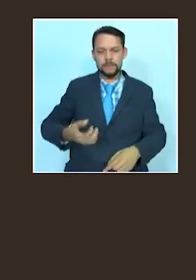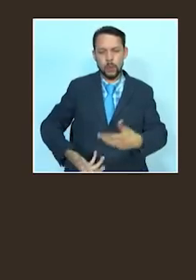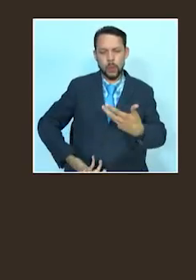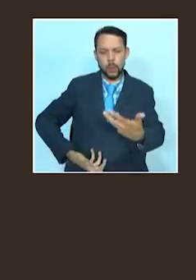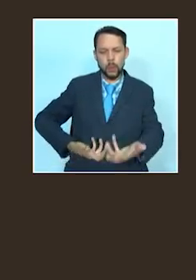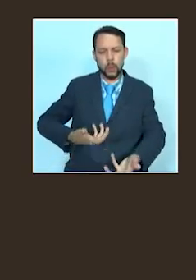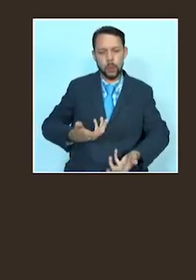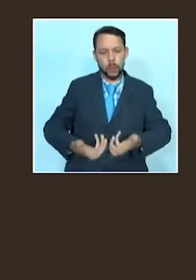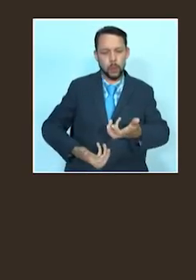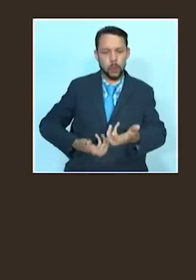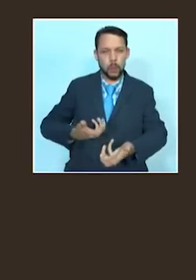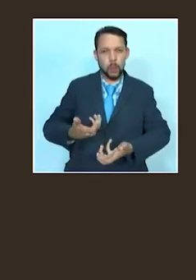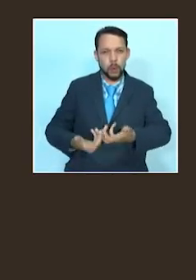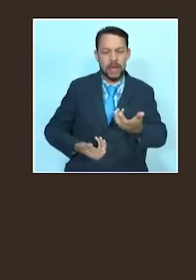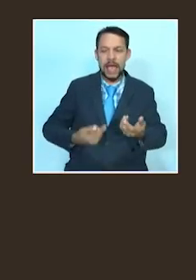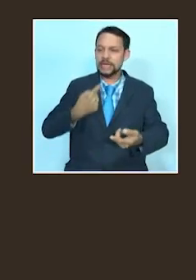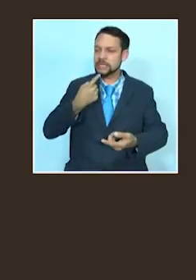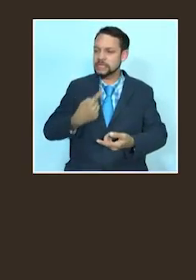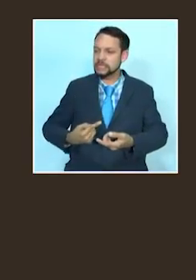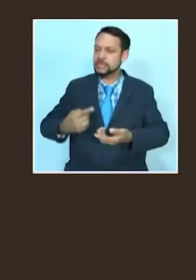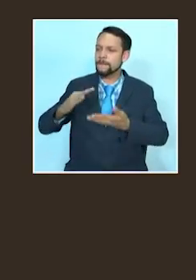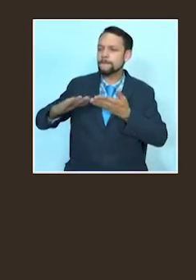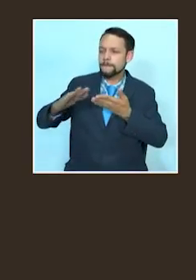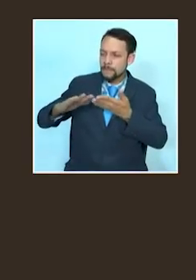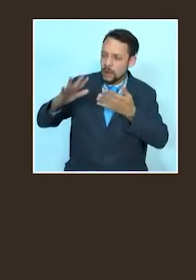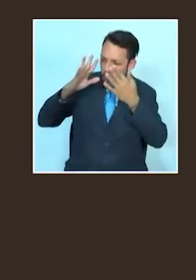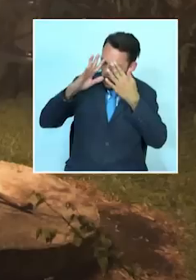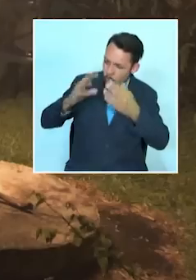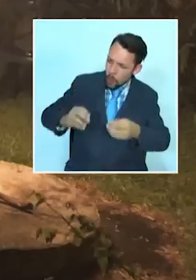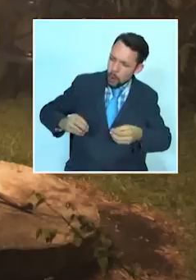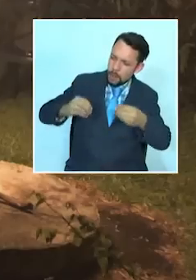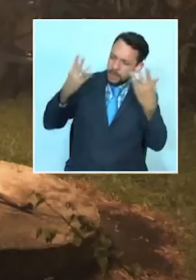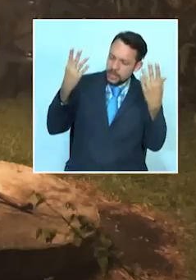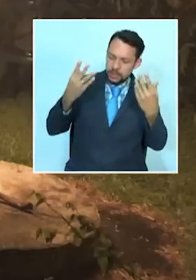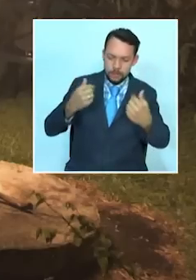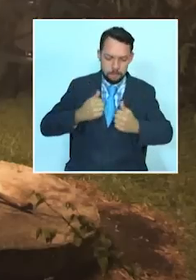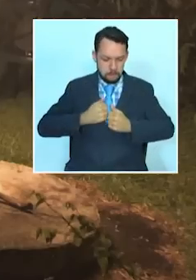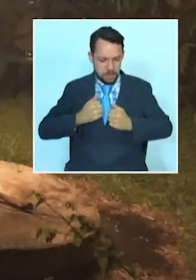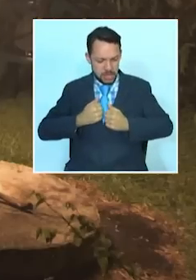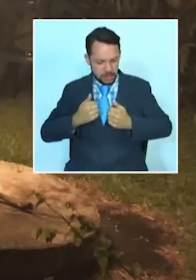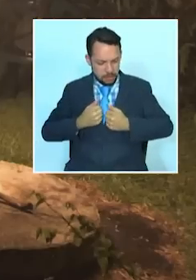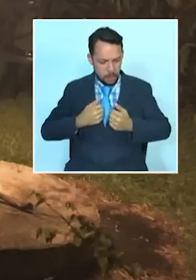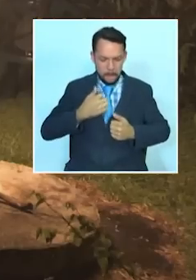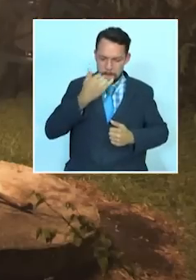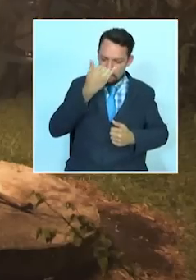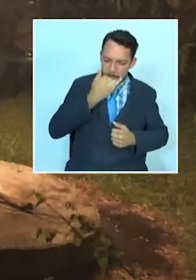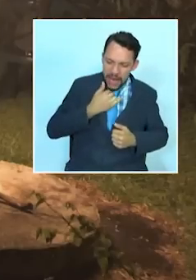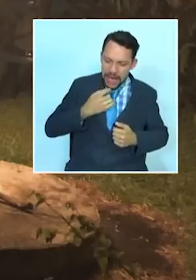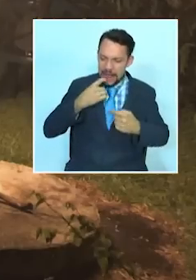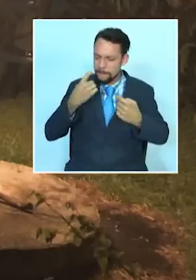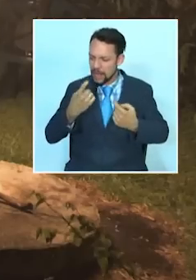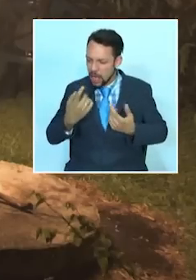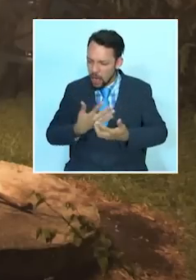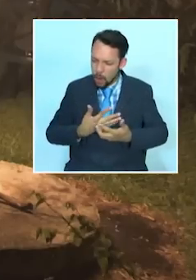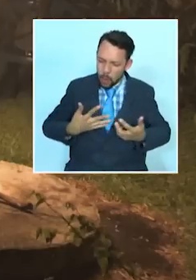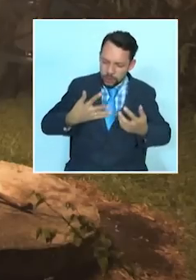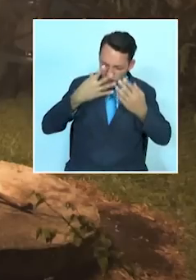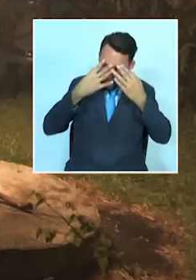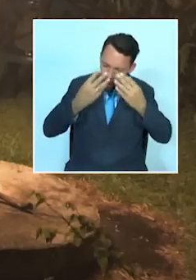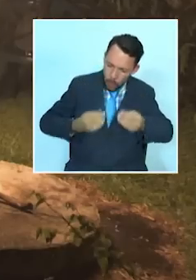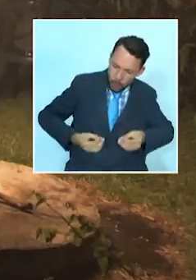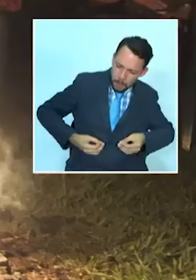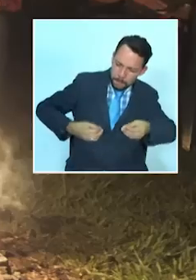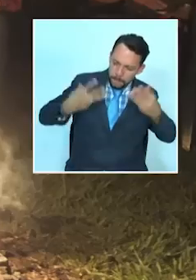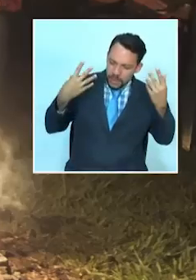liberadores de perdón de sanación muchas cosas que tienen que ver con con las enfermedades es porque la